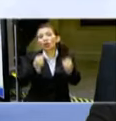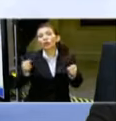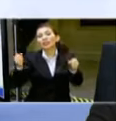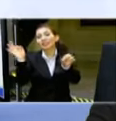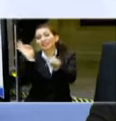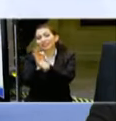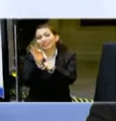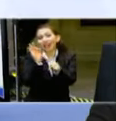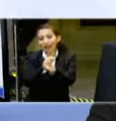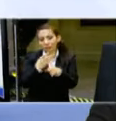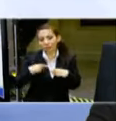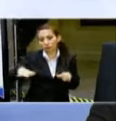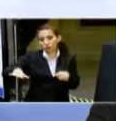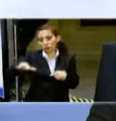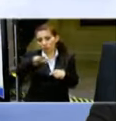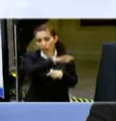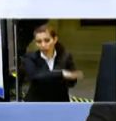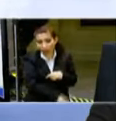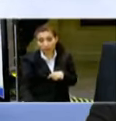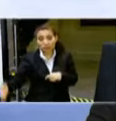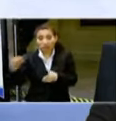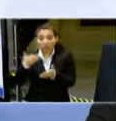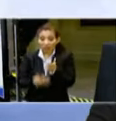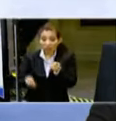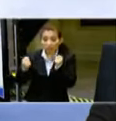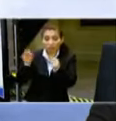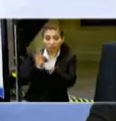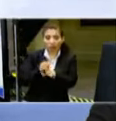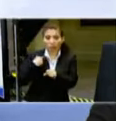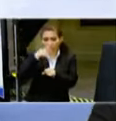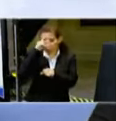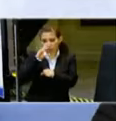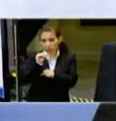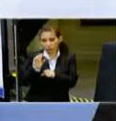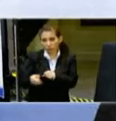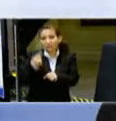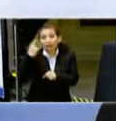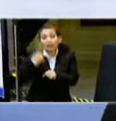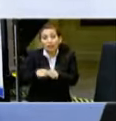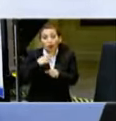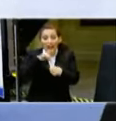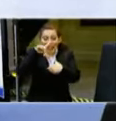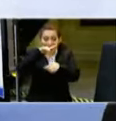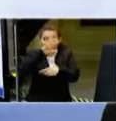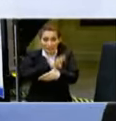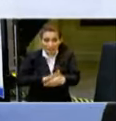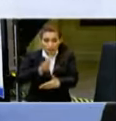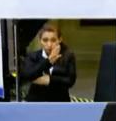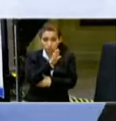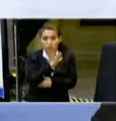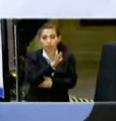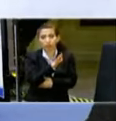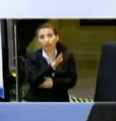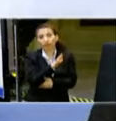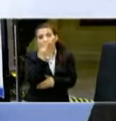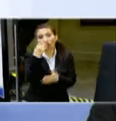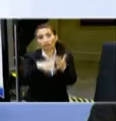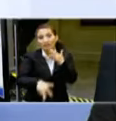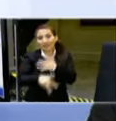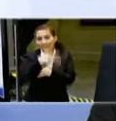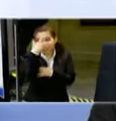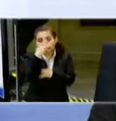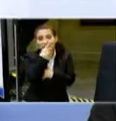seguridad ciudadana. La inseguridad no es un tema mexicano, es un tema latinoamericano. En